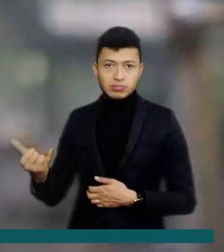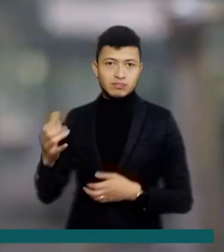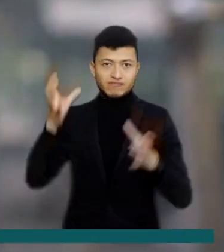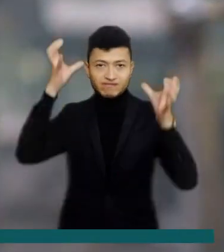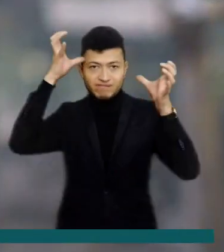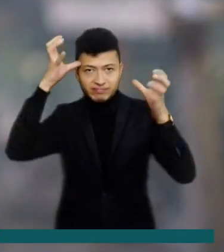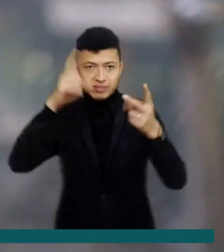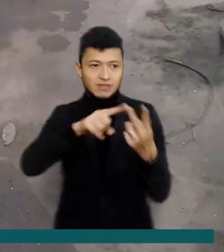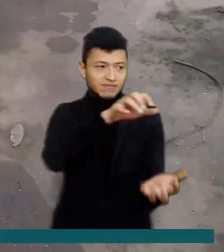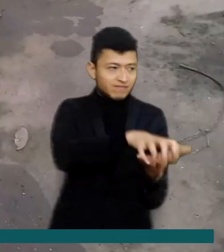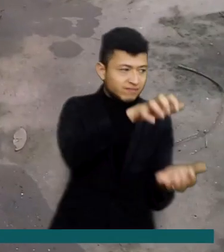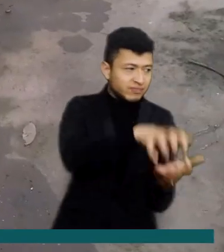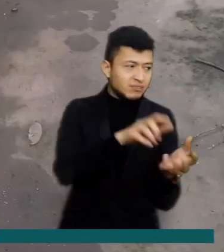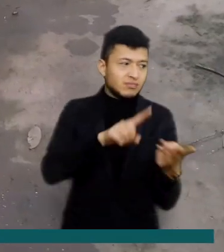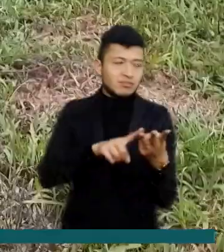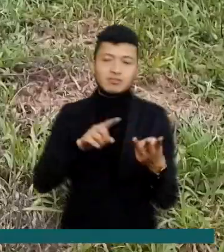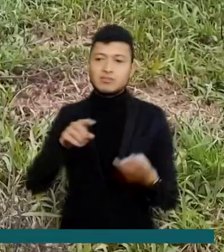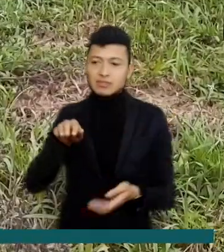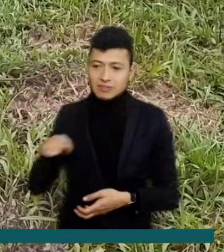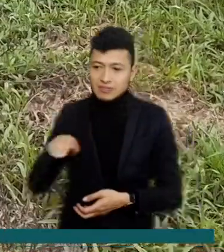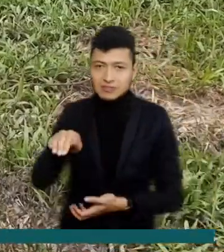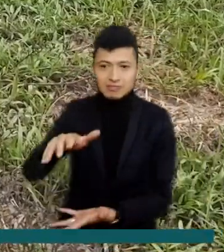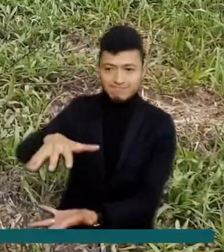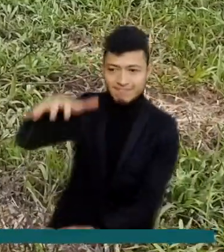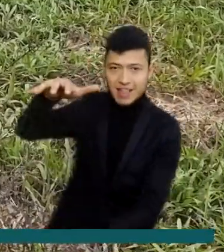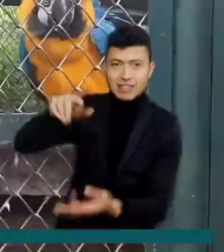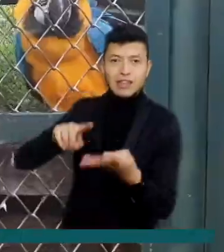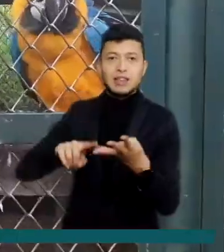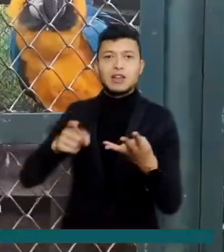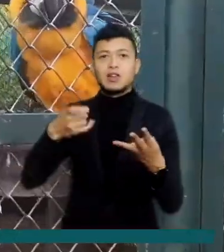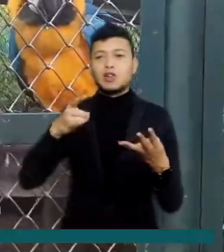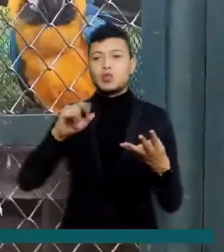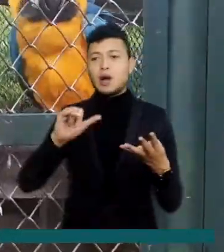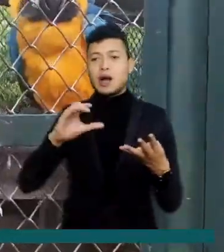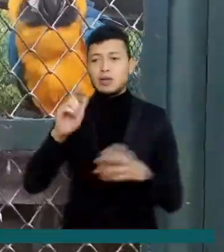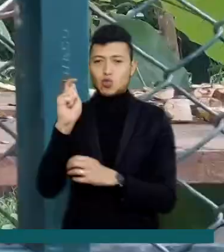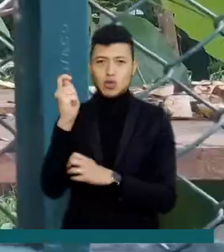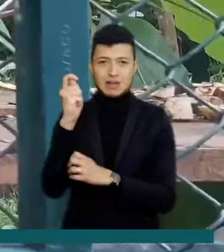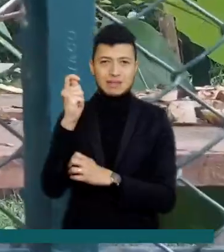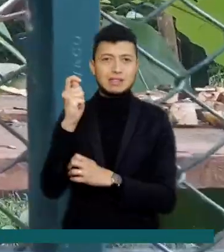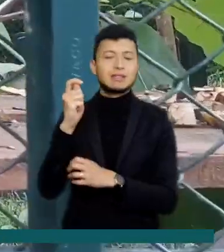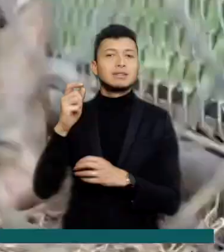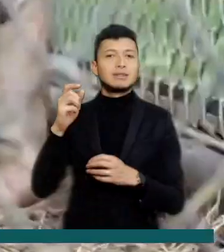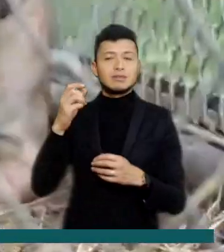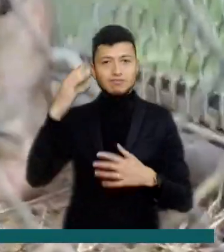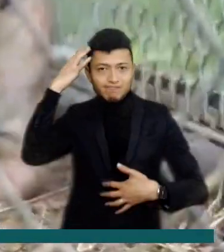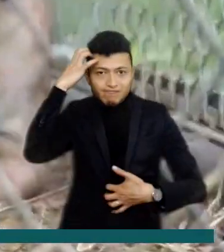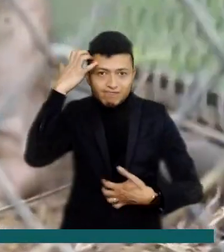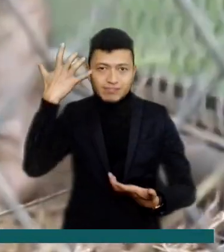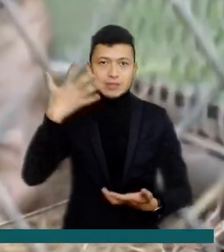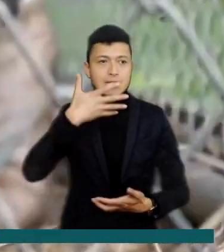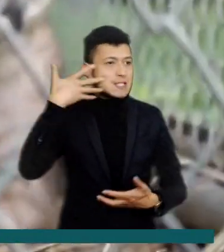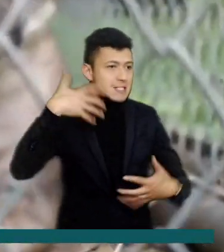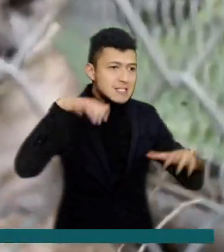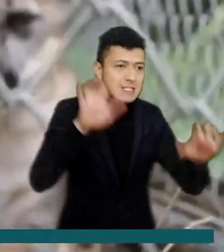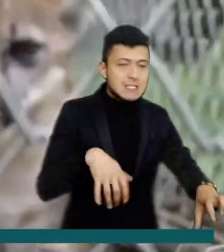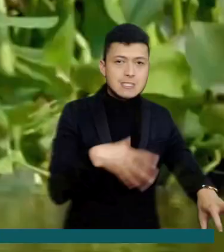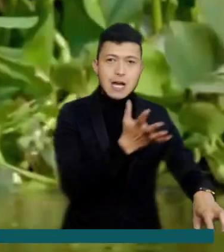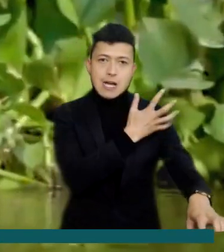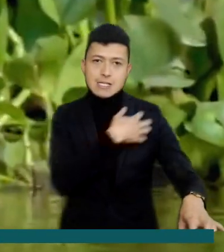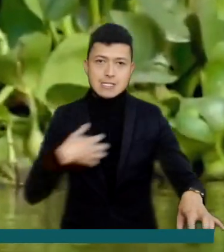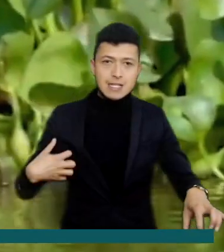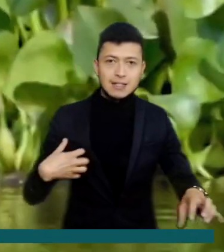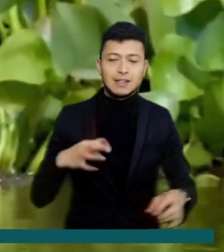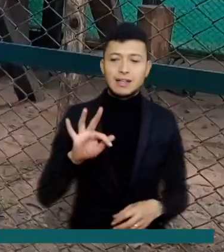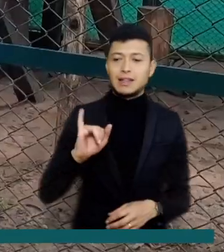blanca, alcarabanes, babillas, chigüiros, serpientes, guacamayas, monos y algunos grandes felinos como pumas, tigrillos